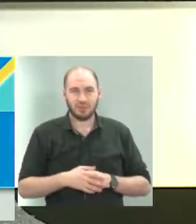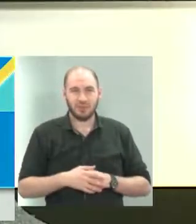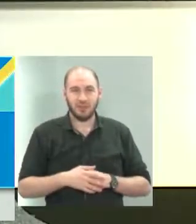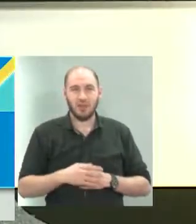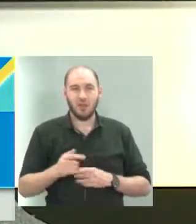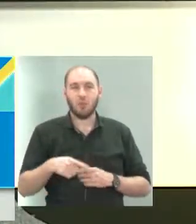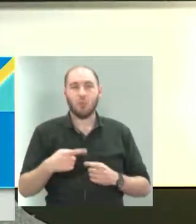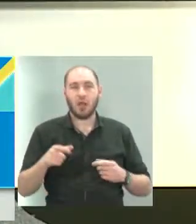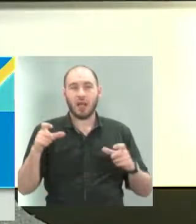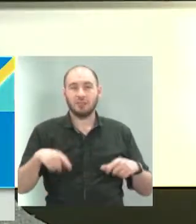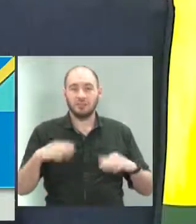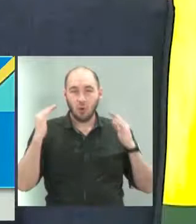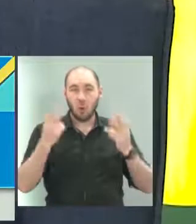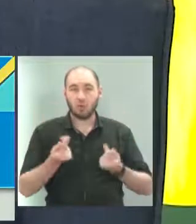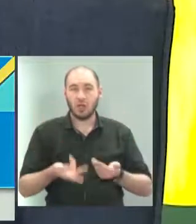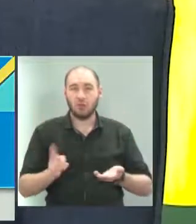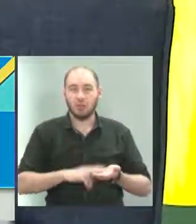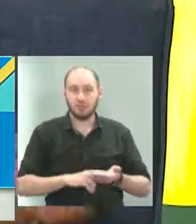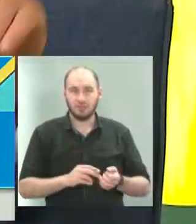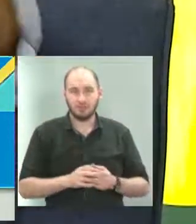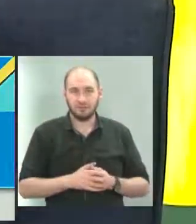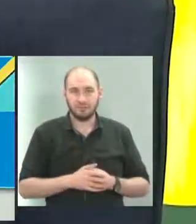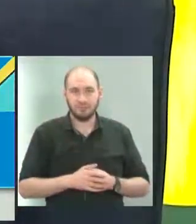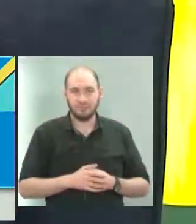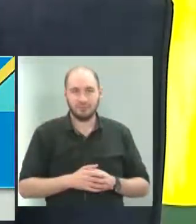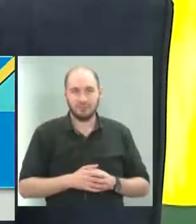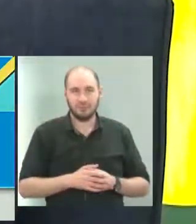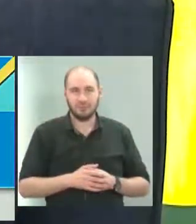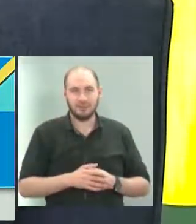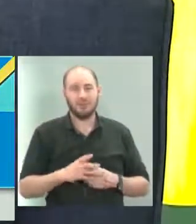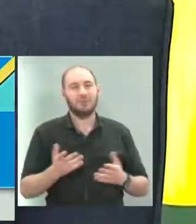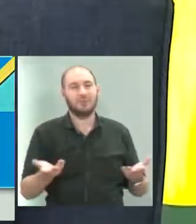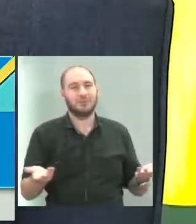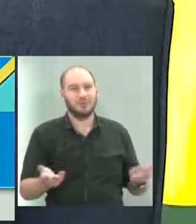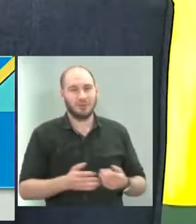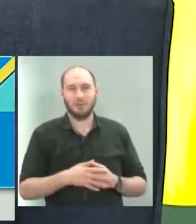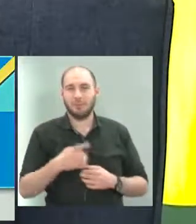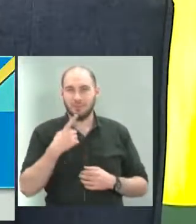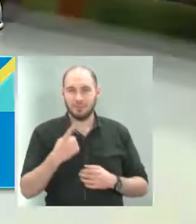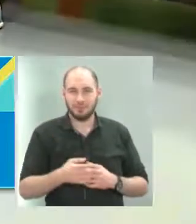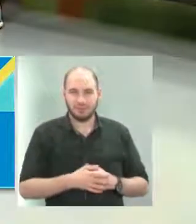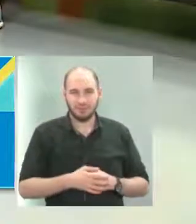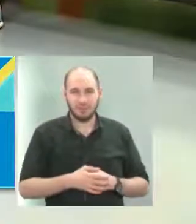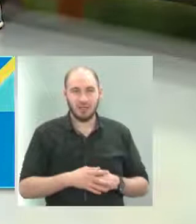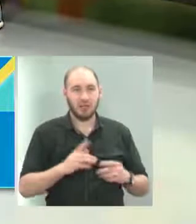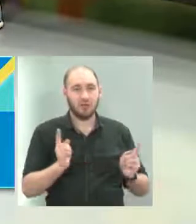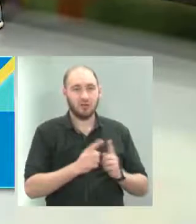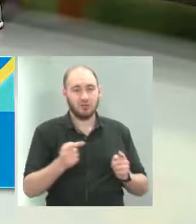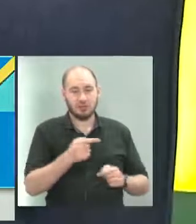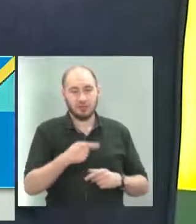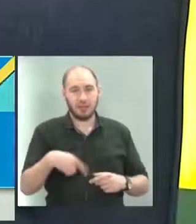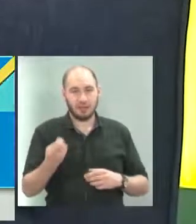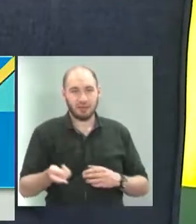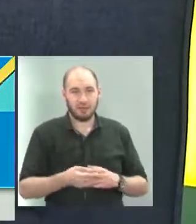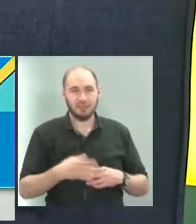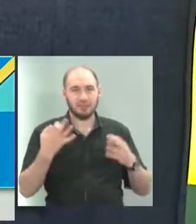a utilizar el estadio cubierto? Me trajiste así un. Sí, una pregunta. Mirá, cortito. La semana que viene.